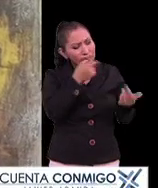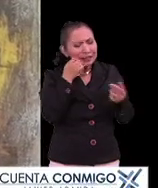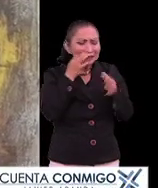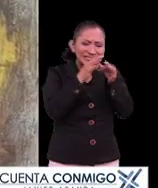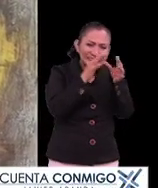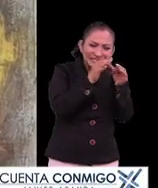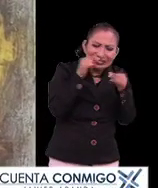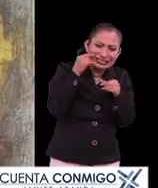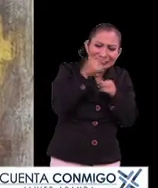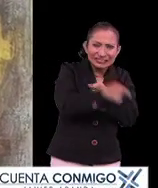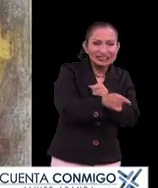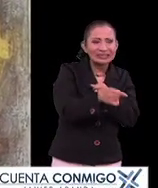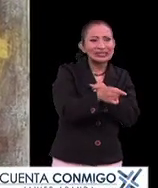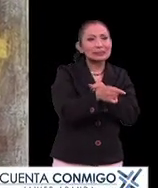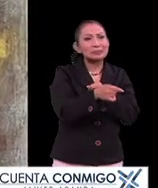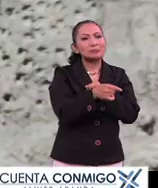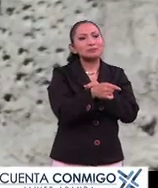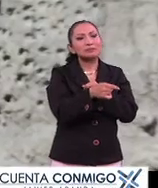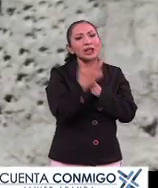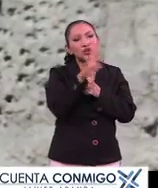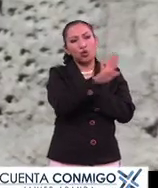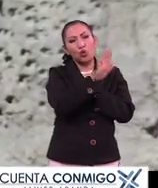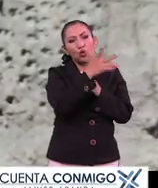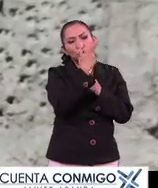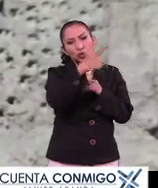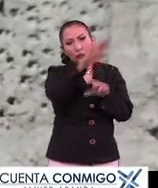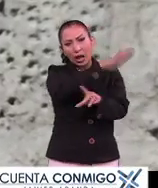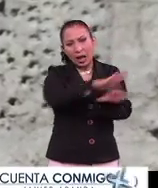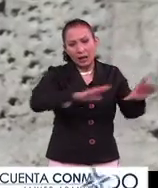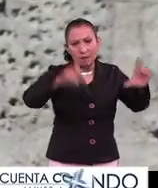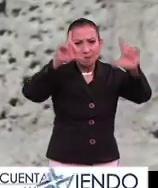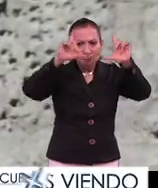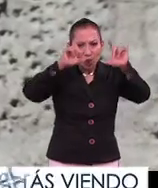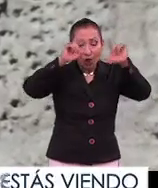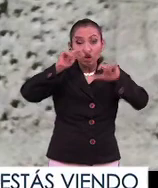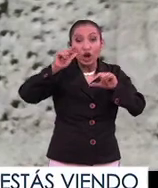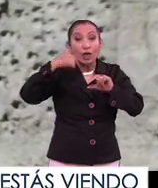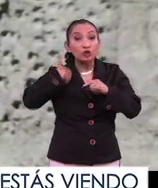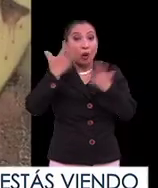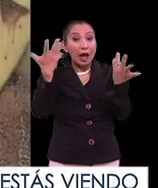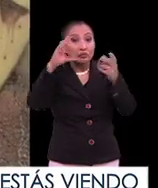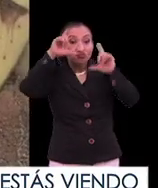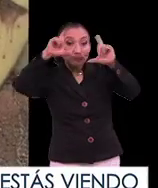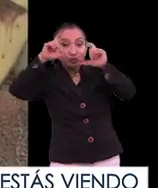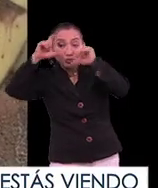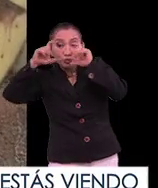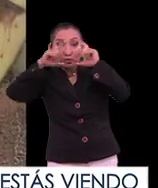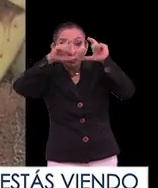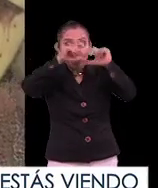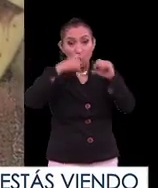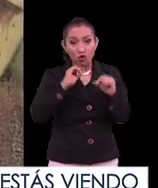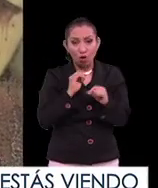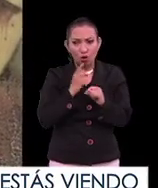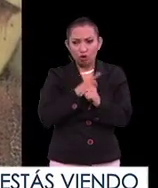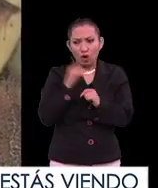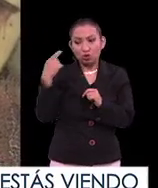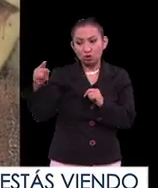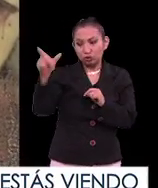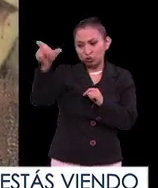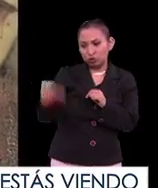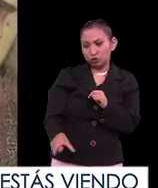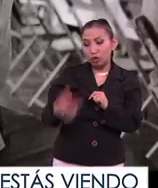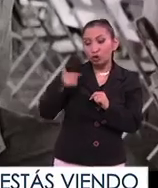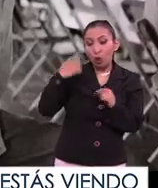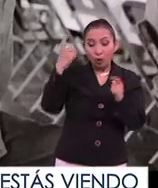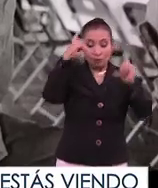acercamiento hacia esa disciplina, ¿no? de Toledo como fotógrafo. No solo como el sujeto